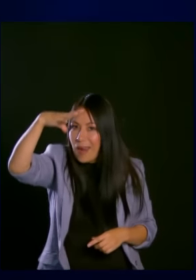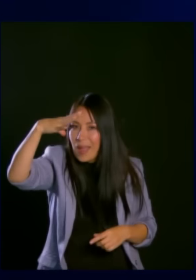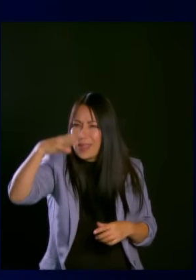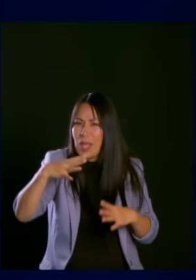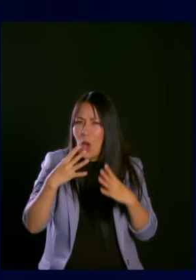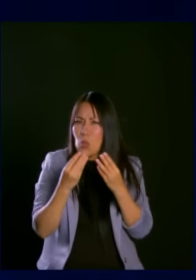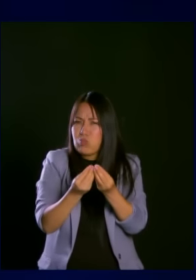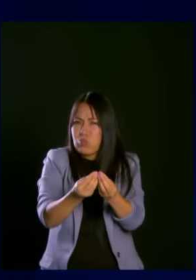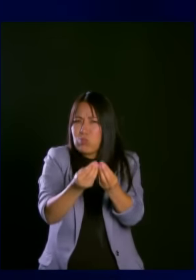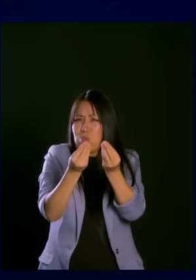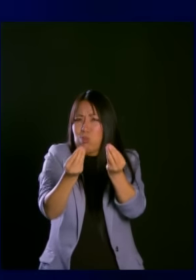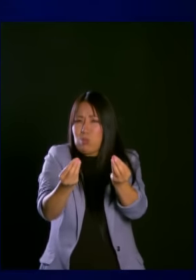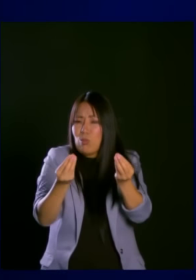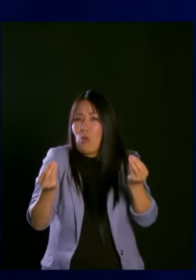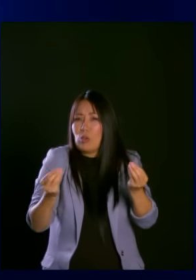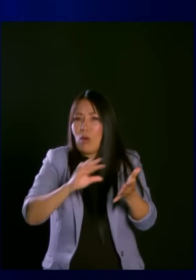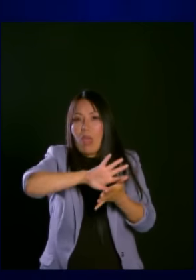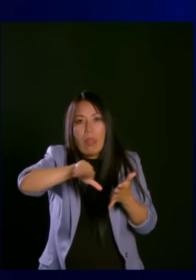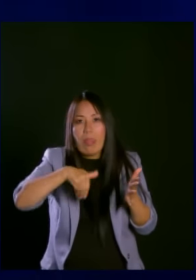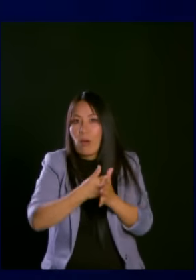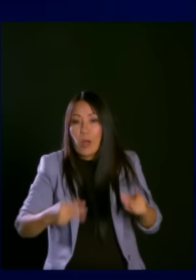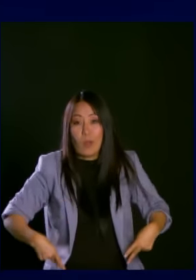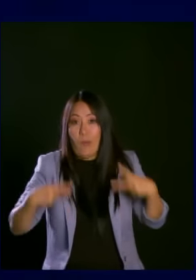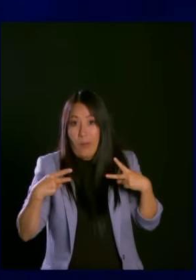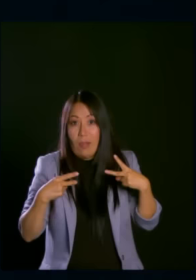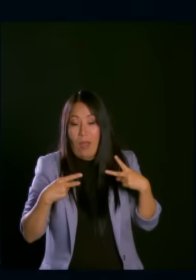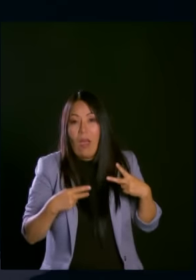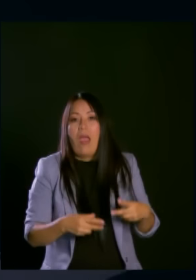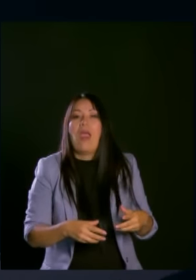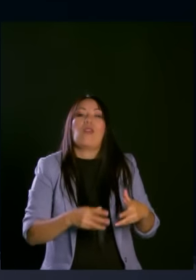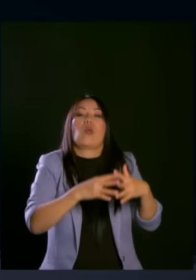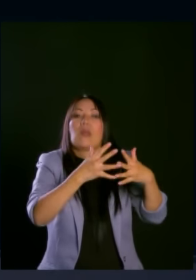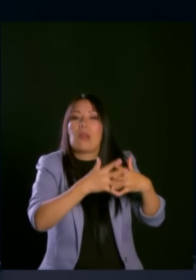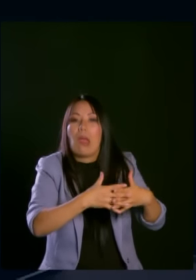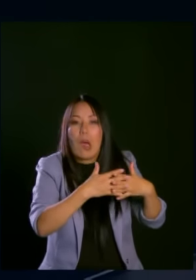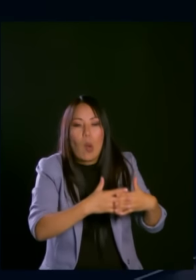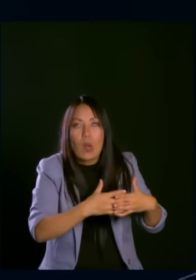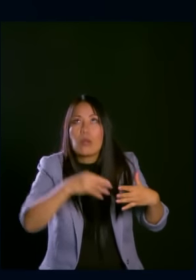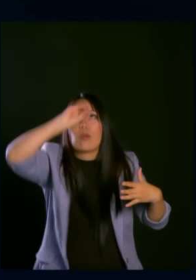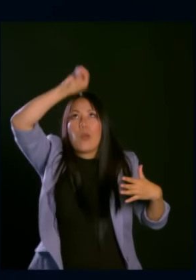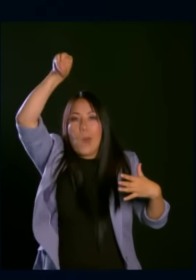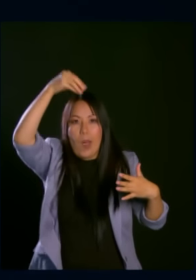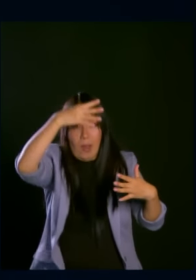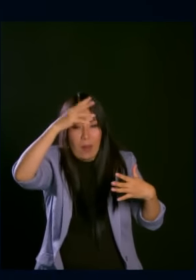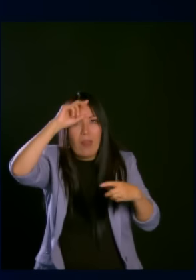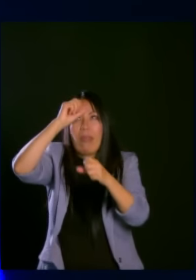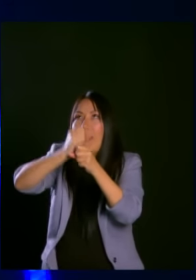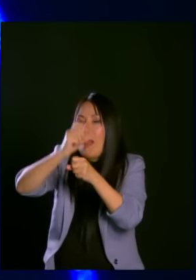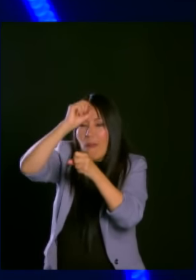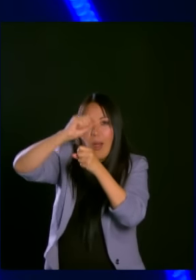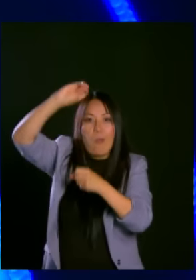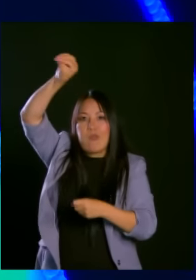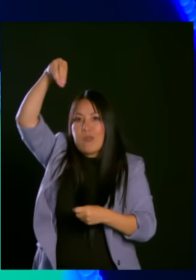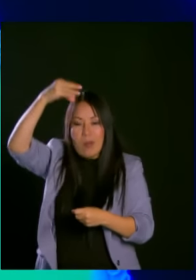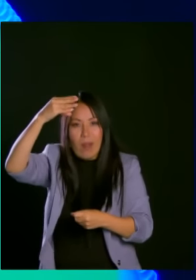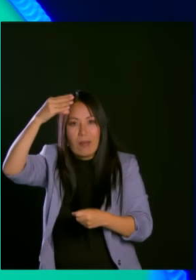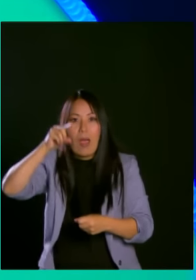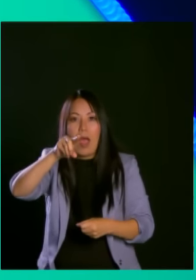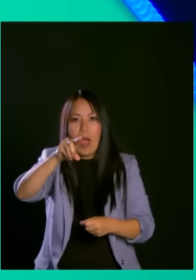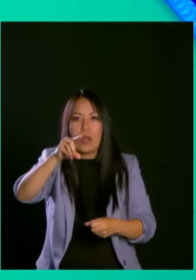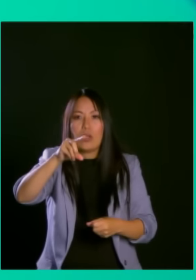tu vida, en tus negocios, en tu trabajo y en tu llamado. Porque lo que no te da